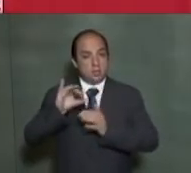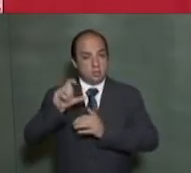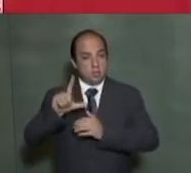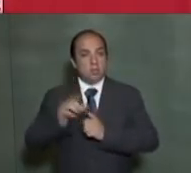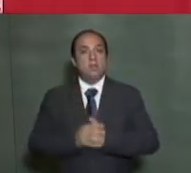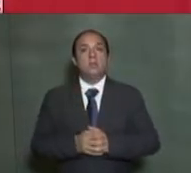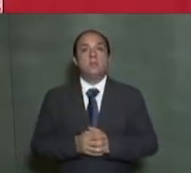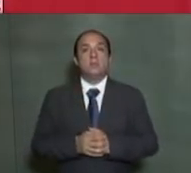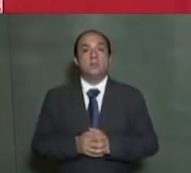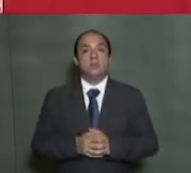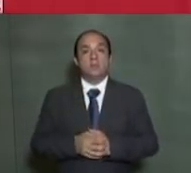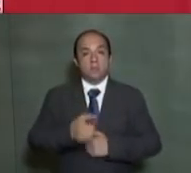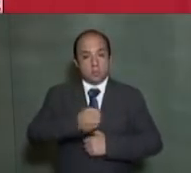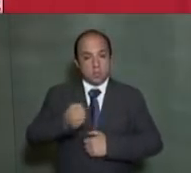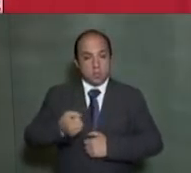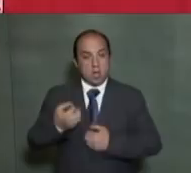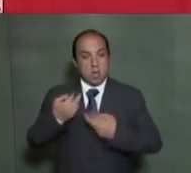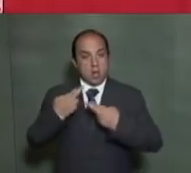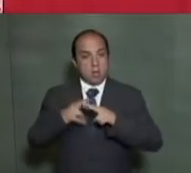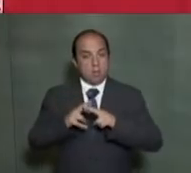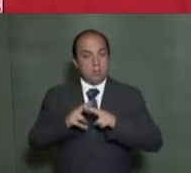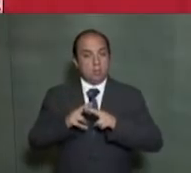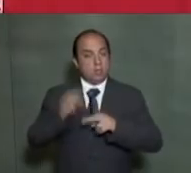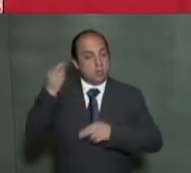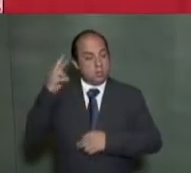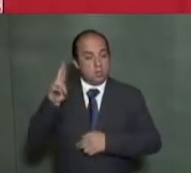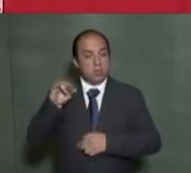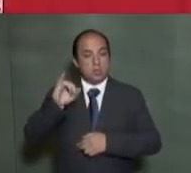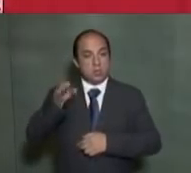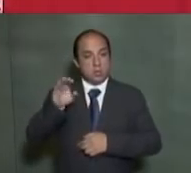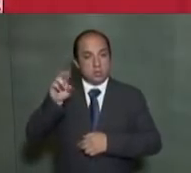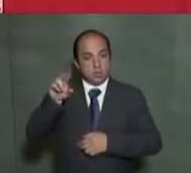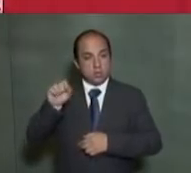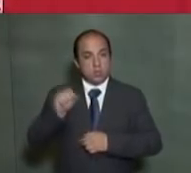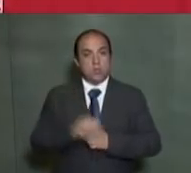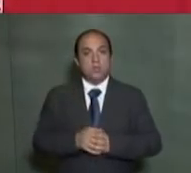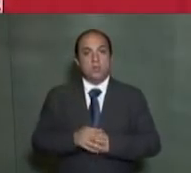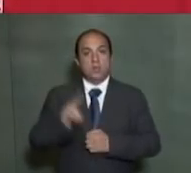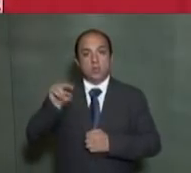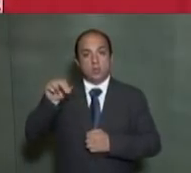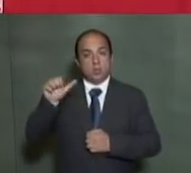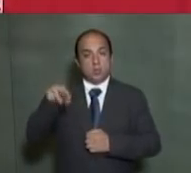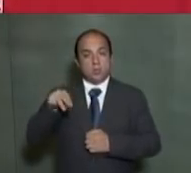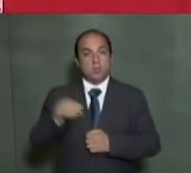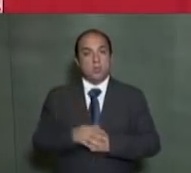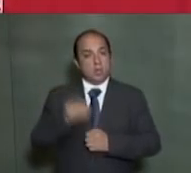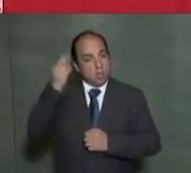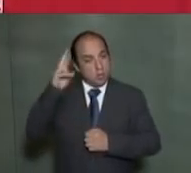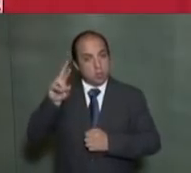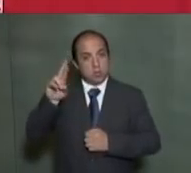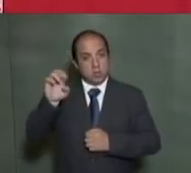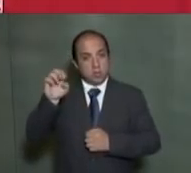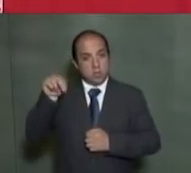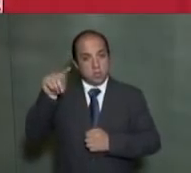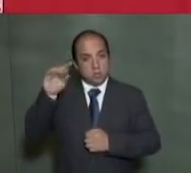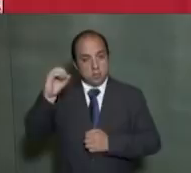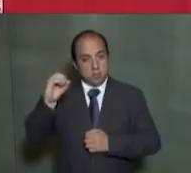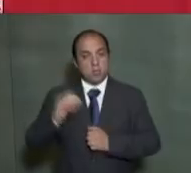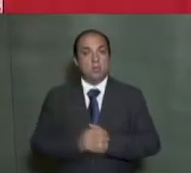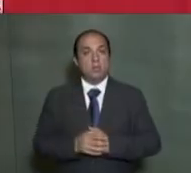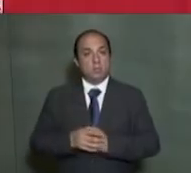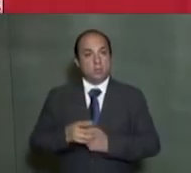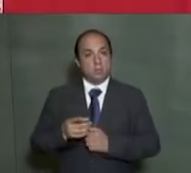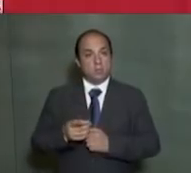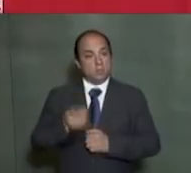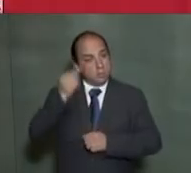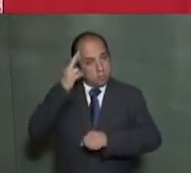Saludo al maestro Jesús Antonio Esteva, secretario de Obras Públicas de la Ciudad de México, al doctor Renato Berrón, director del